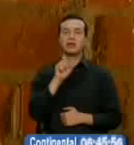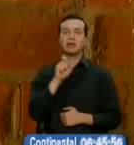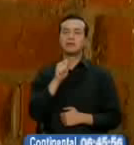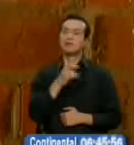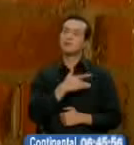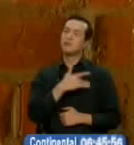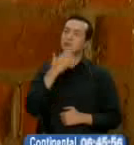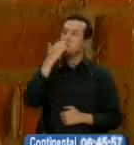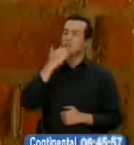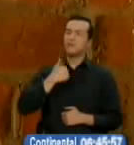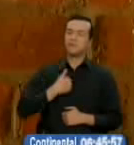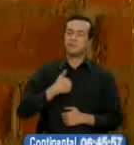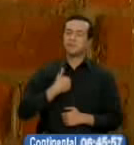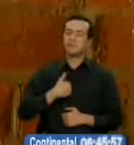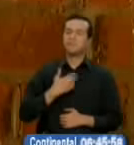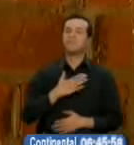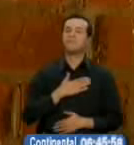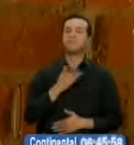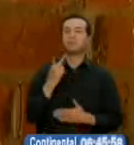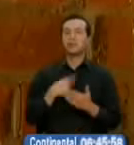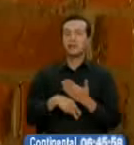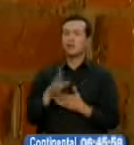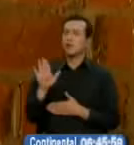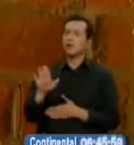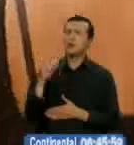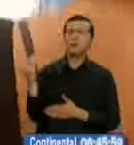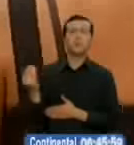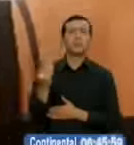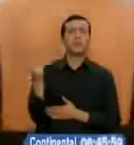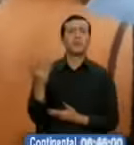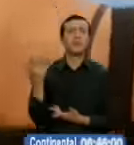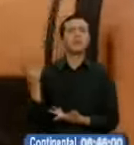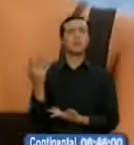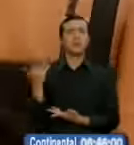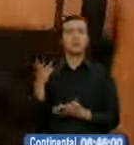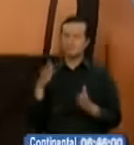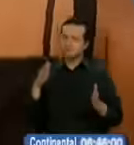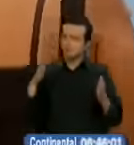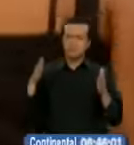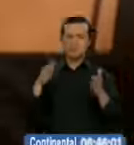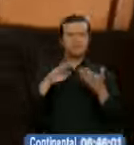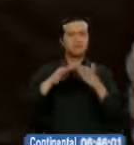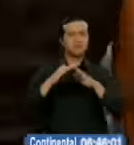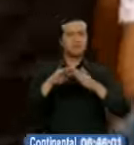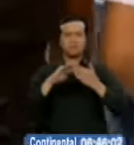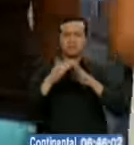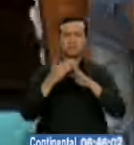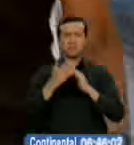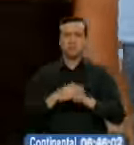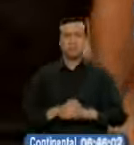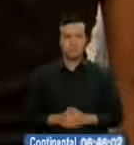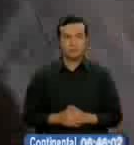siento orgullosa de ver que mi hija tan joven se entrega en nuestra comunidad.